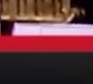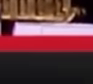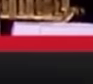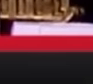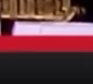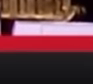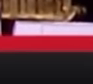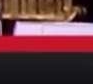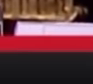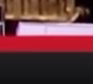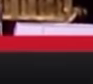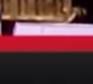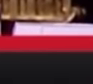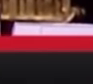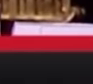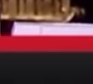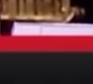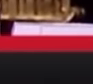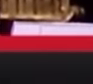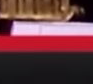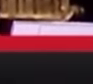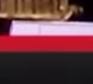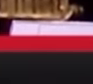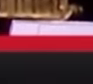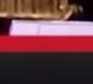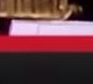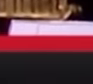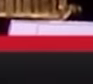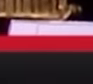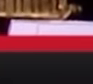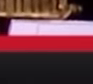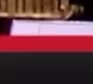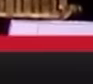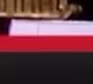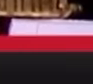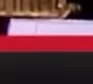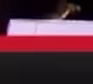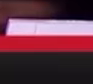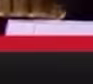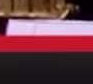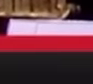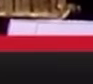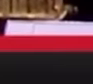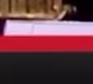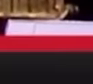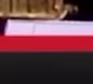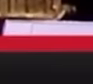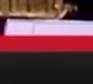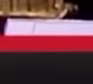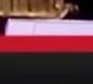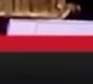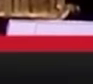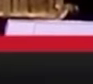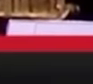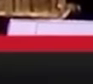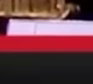de las preguntas, de las inquietudes. Hay preguntas precisas y esperemos que termine, ¿les parece? De dar